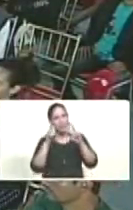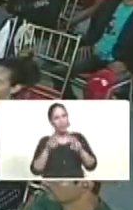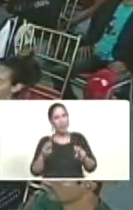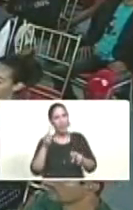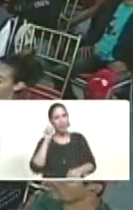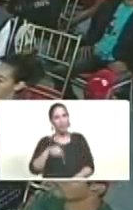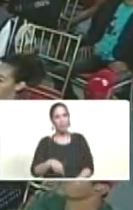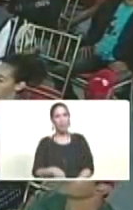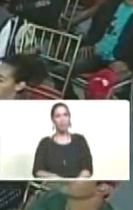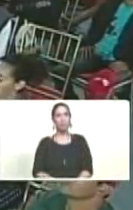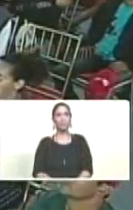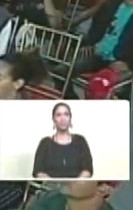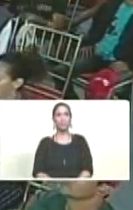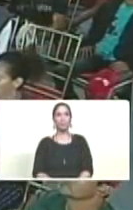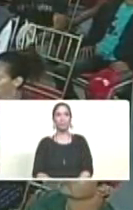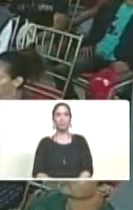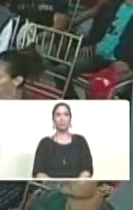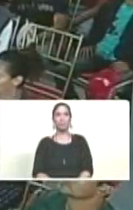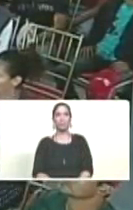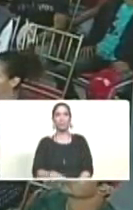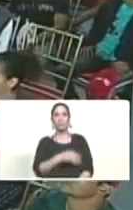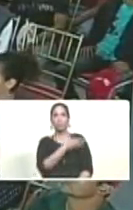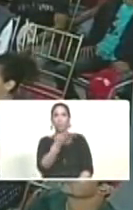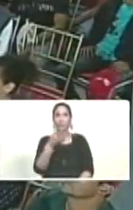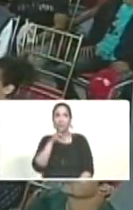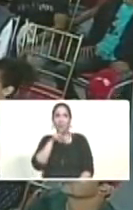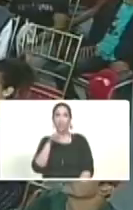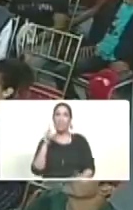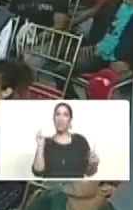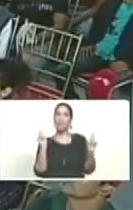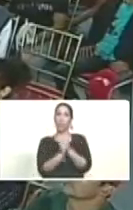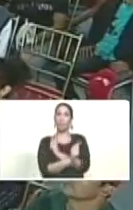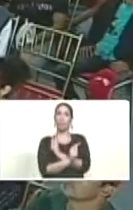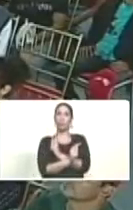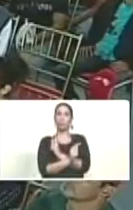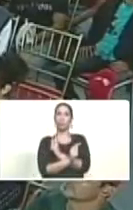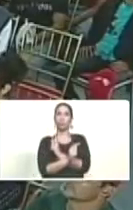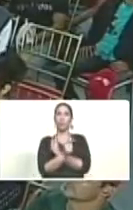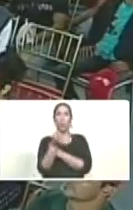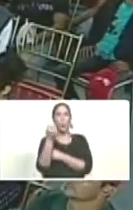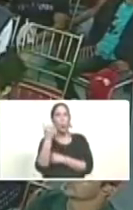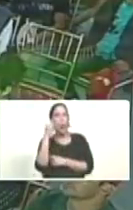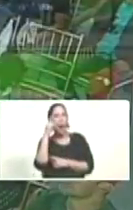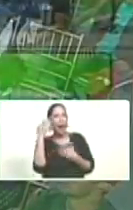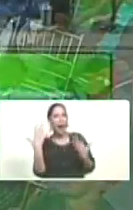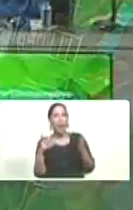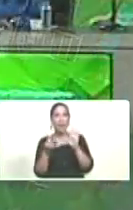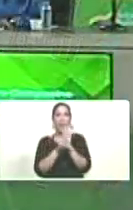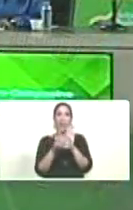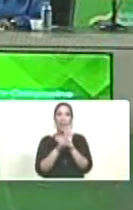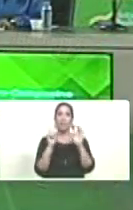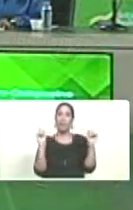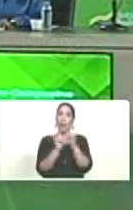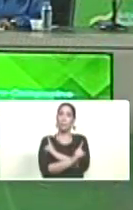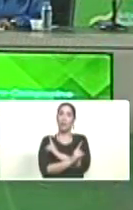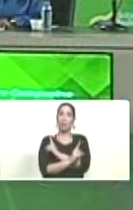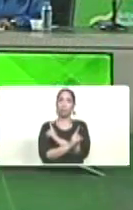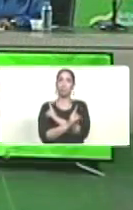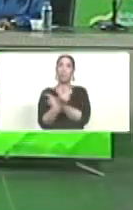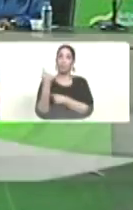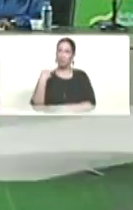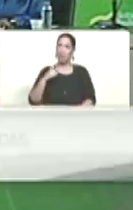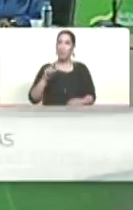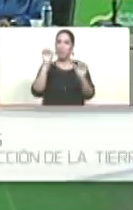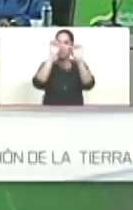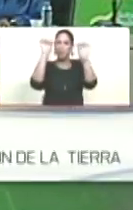compañeros, ustedes están hablando de una transformación, ¿verdad? ¿Cuáles son las leyes que hay que cambiar para tener un